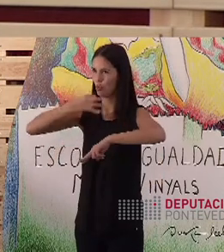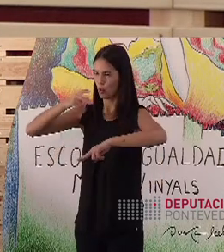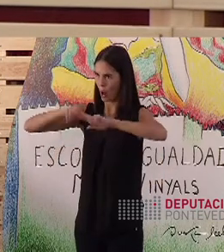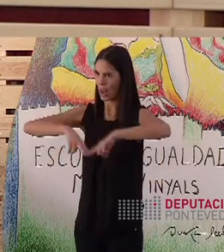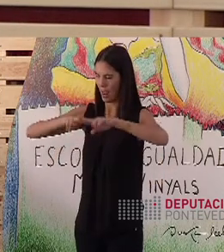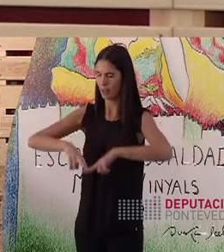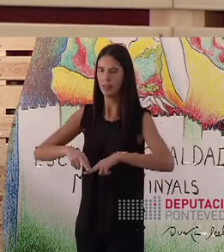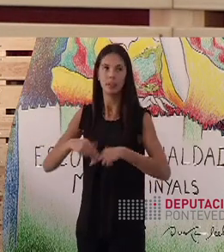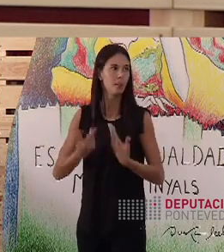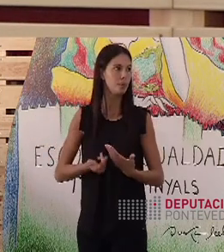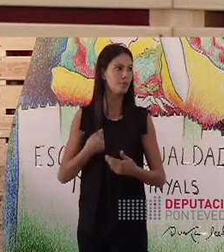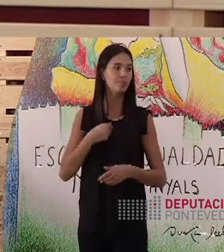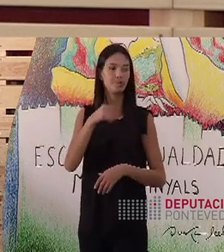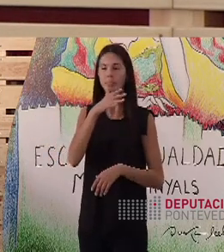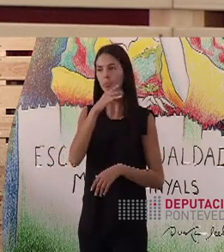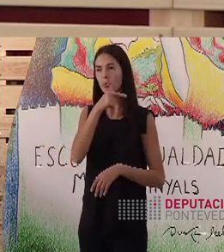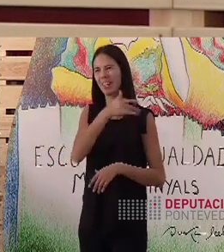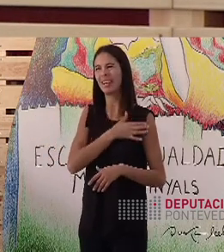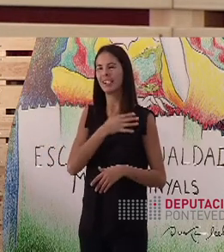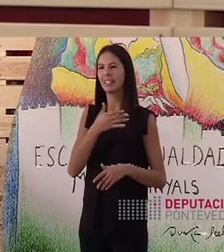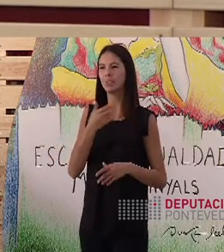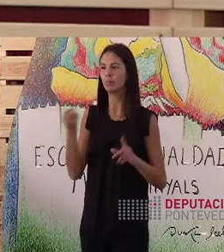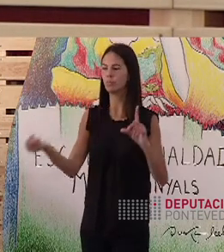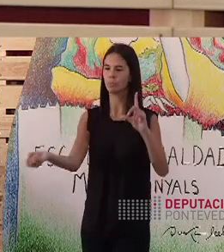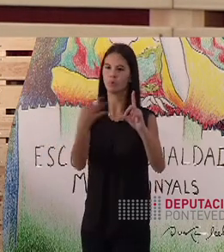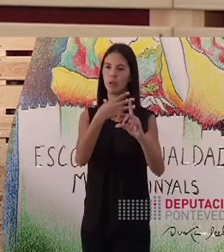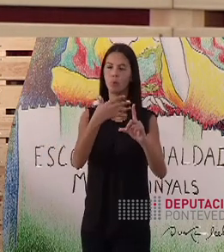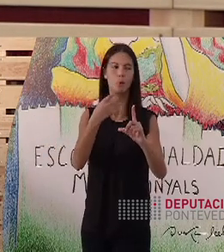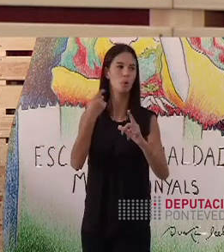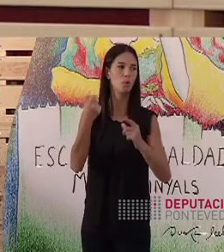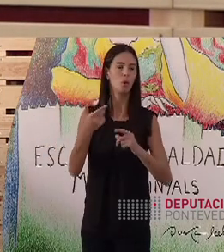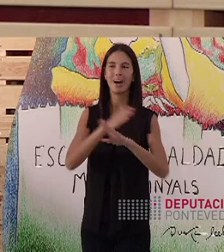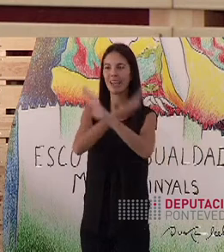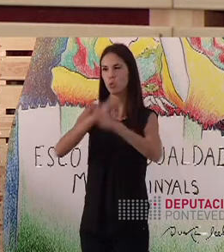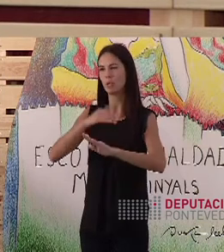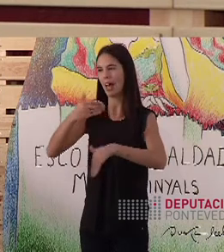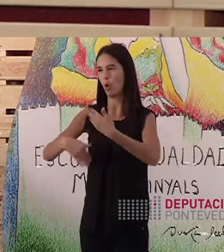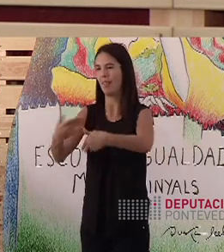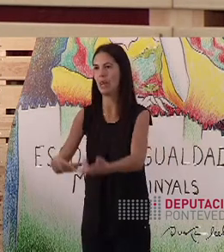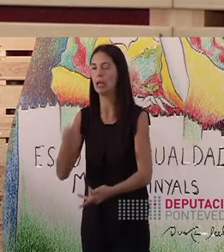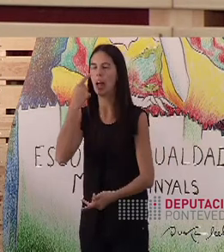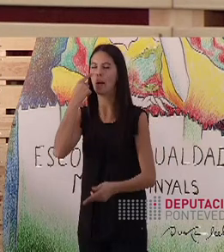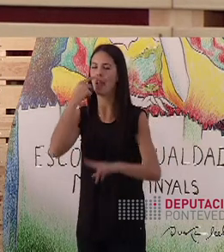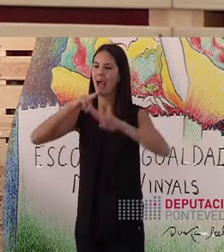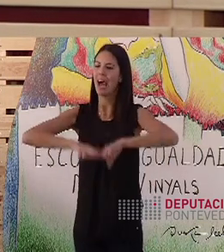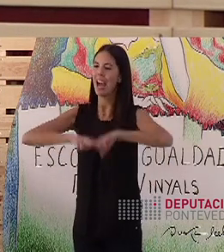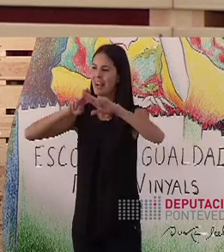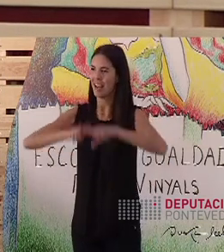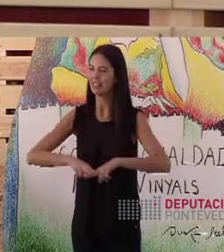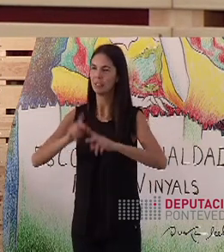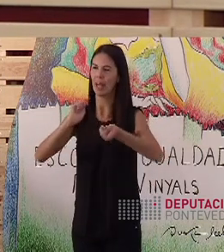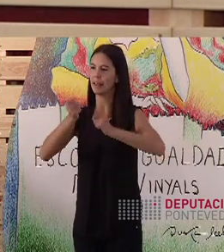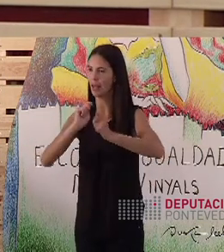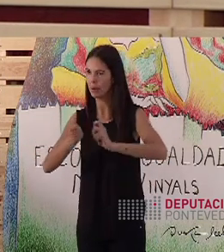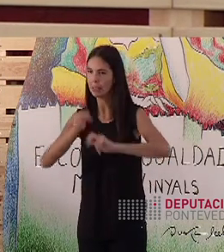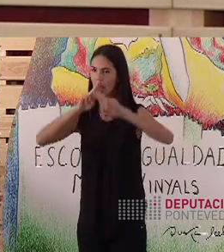discursos, eu que vou traer aquí é un pouquiño un pequeno adianto o resultado dos análises das